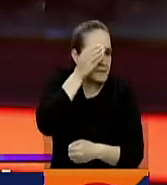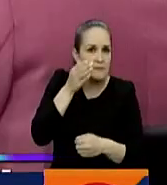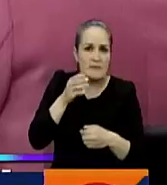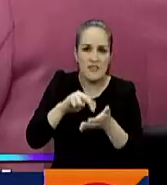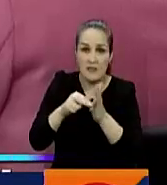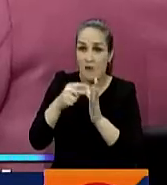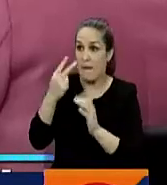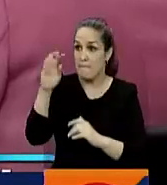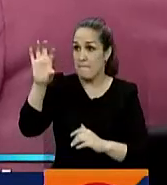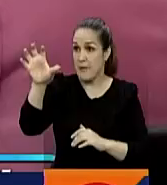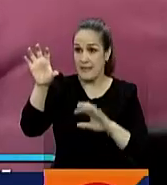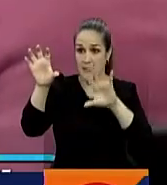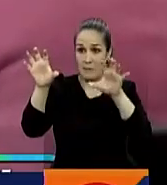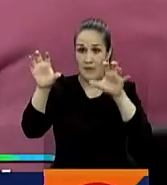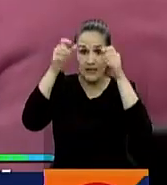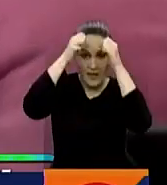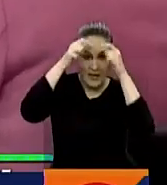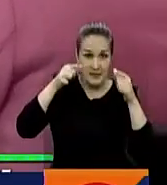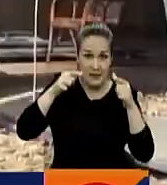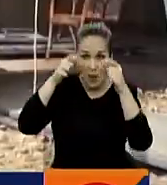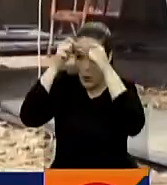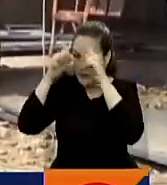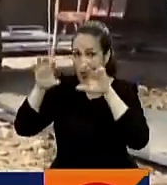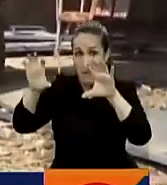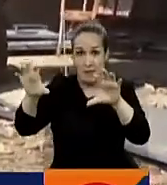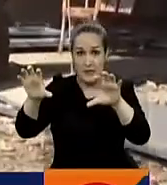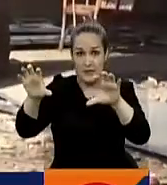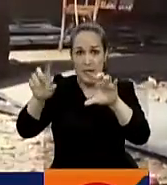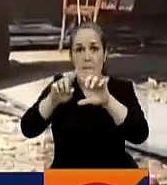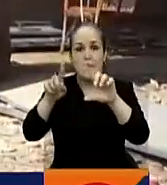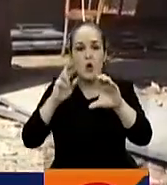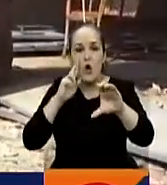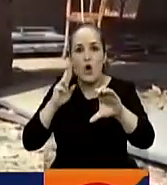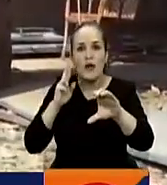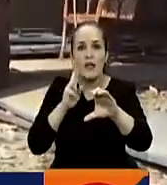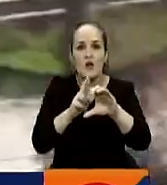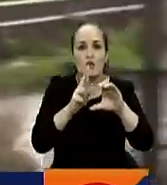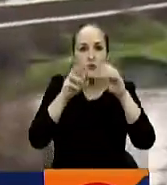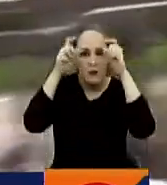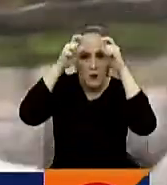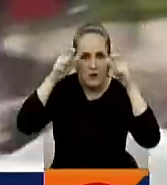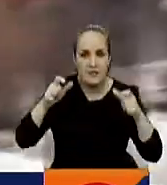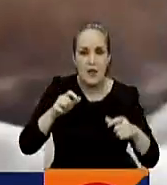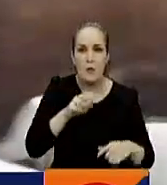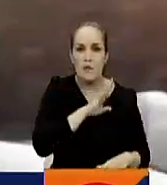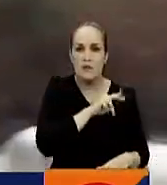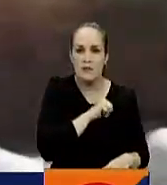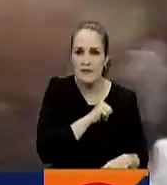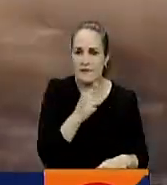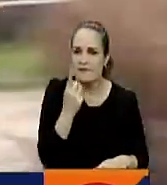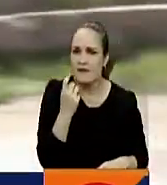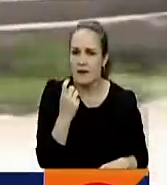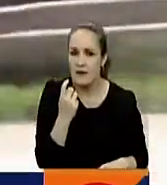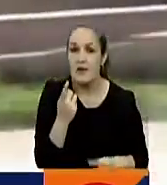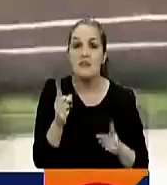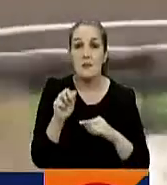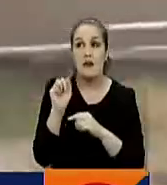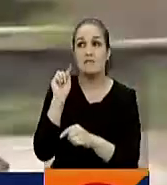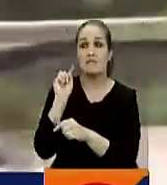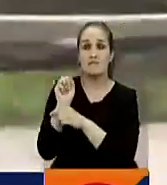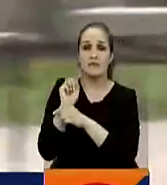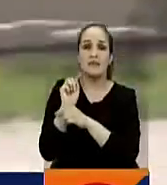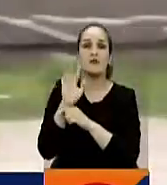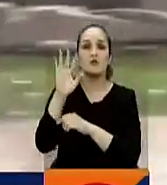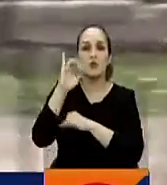2 estados cuando no han querido siquiera reconocer a Palestina como un estado. Incluso se cuestionó el sistema internacional que, según